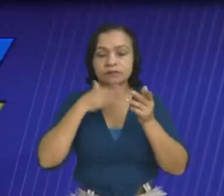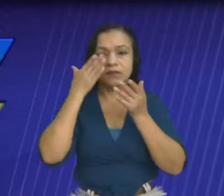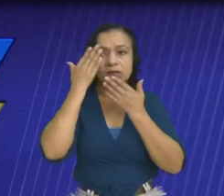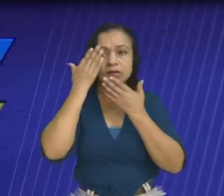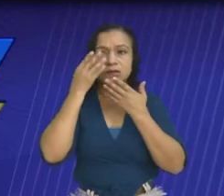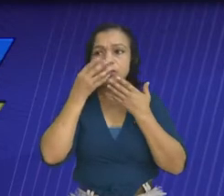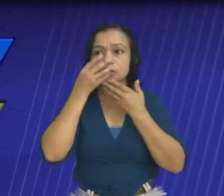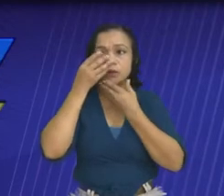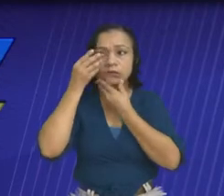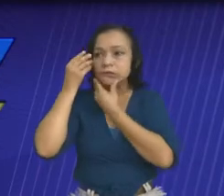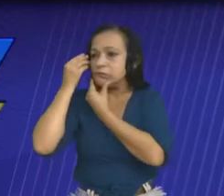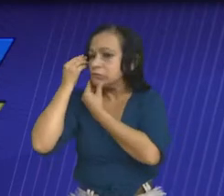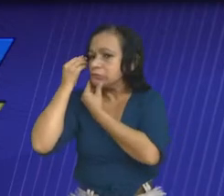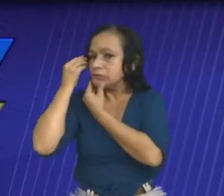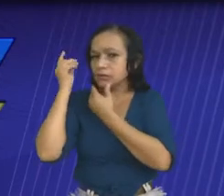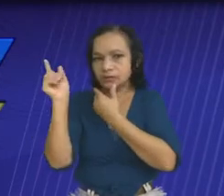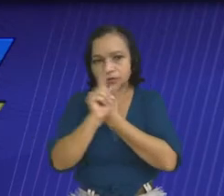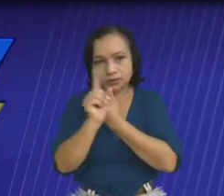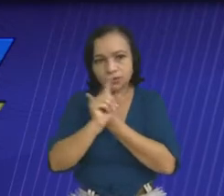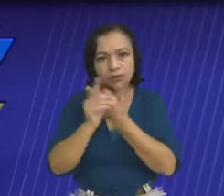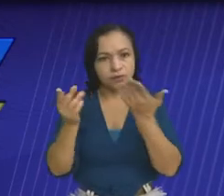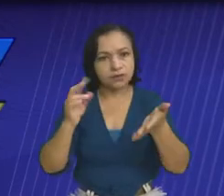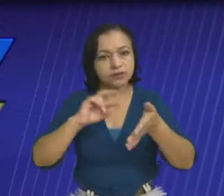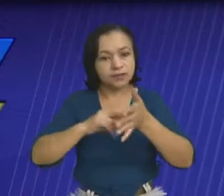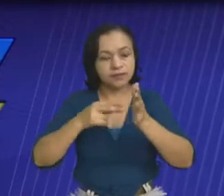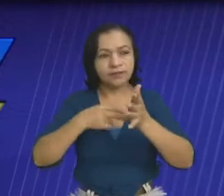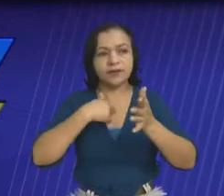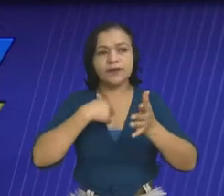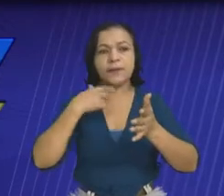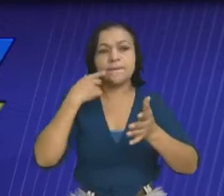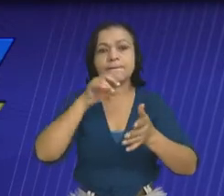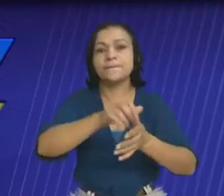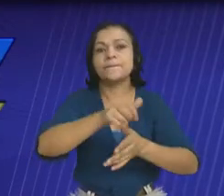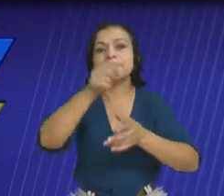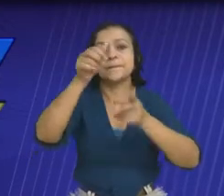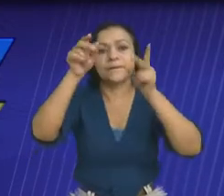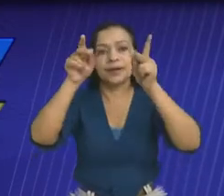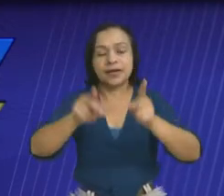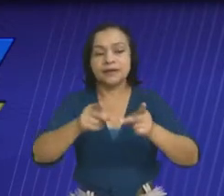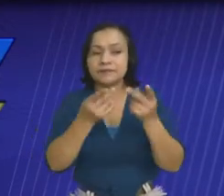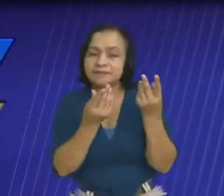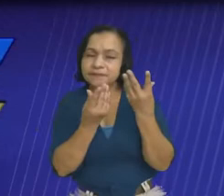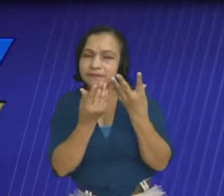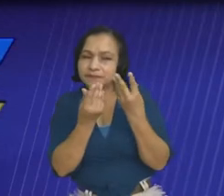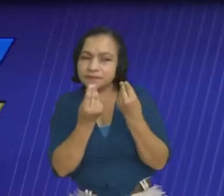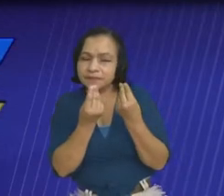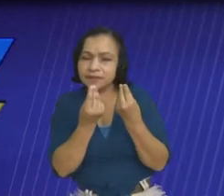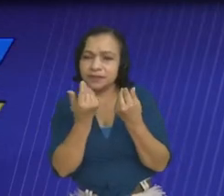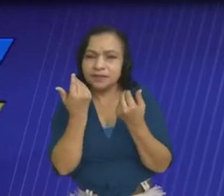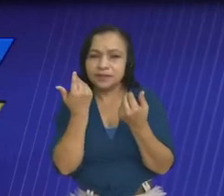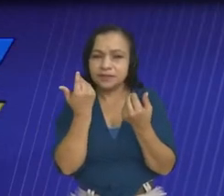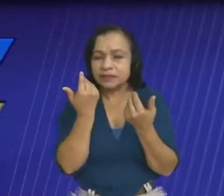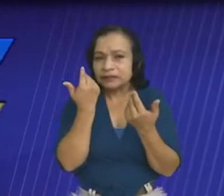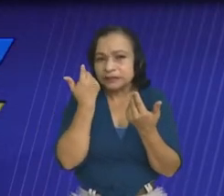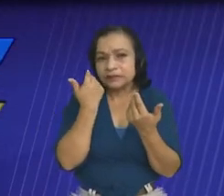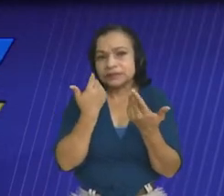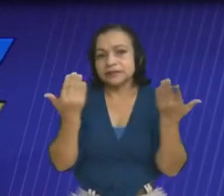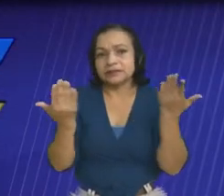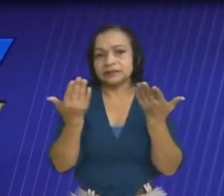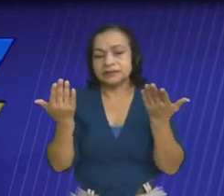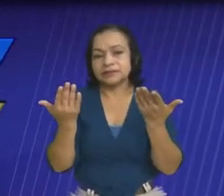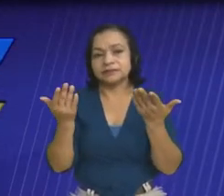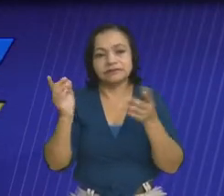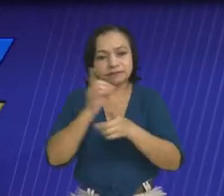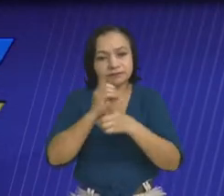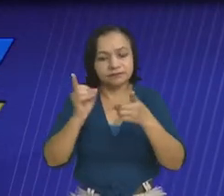cara la tengo de lado, sino que significa para mí enfrentarme a las otras personas porque me da temor, porque no me siento cómodo. Entonces también tenés que tener